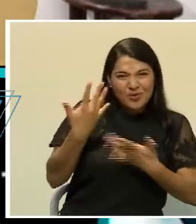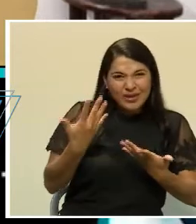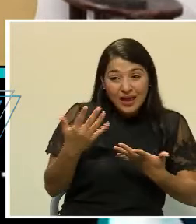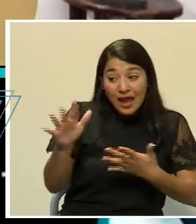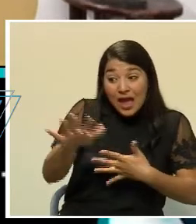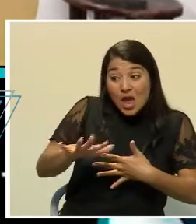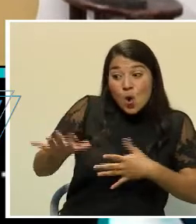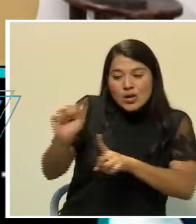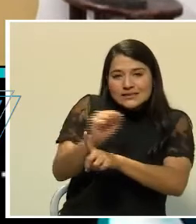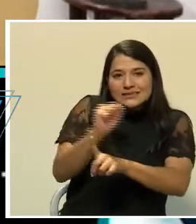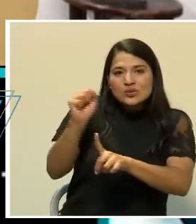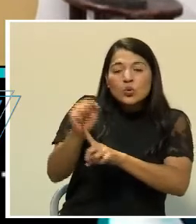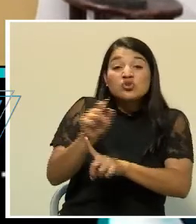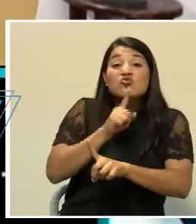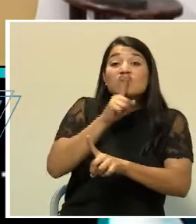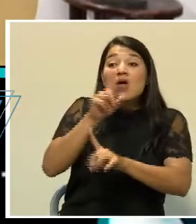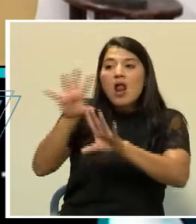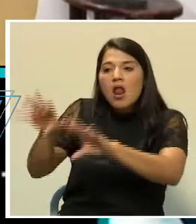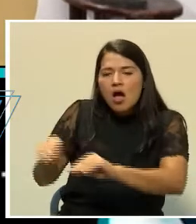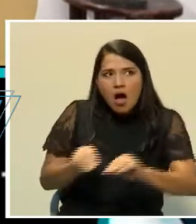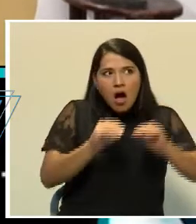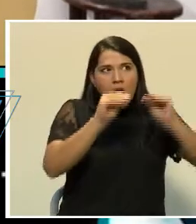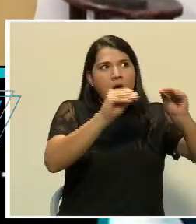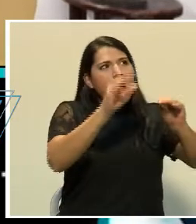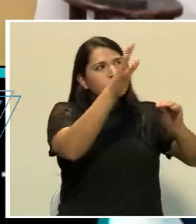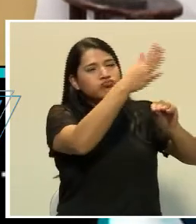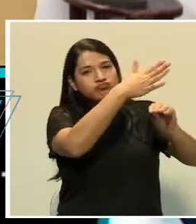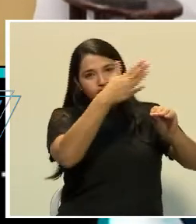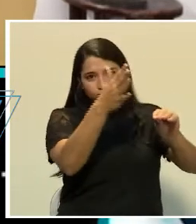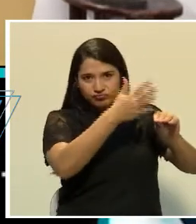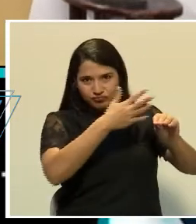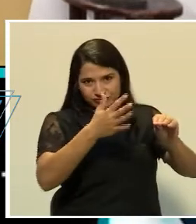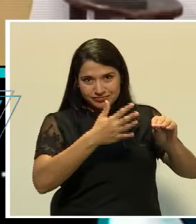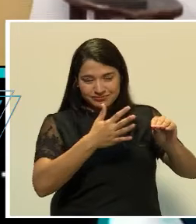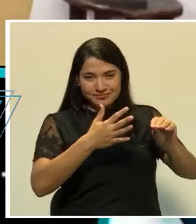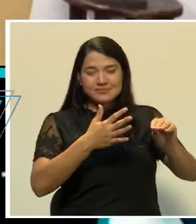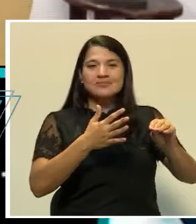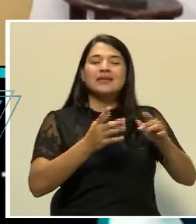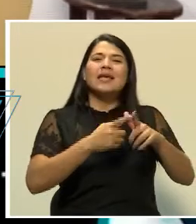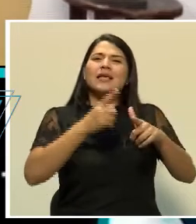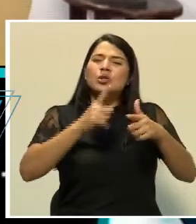dejan registro en los artistas.